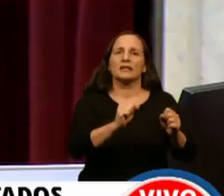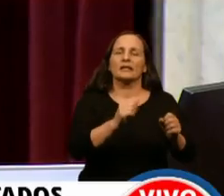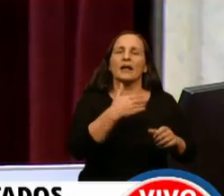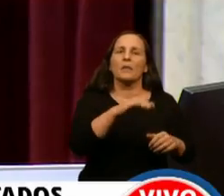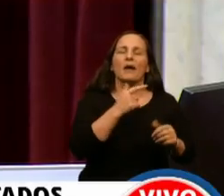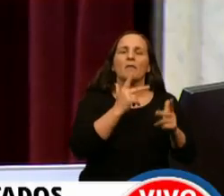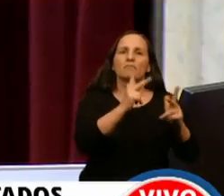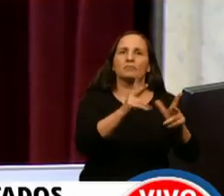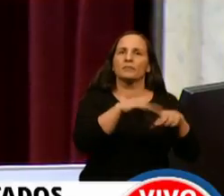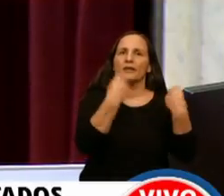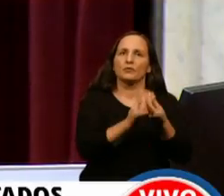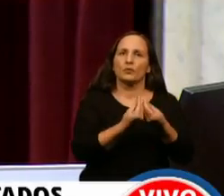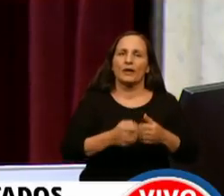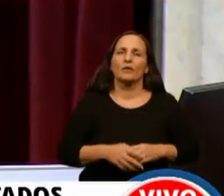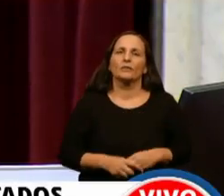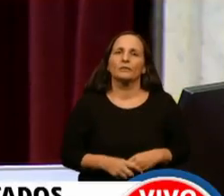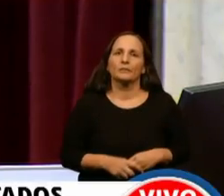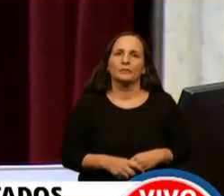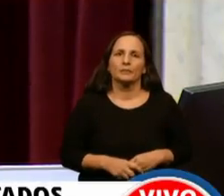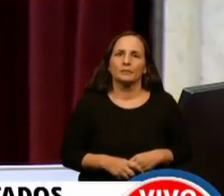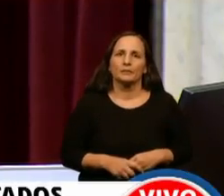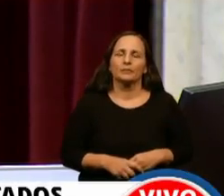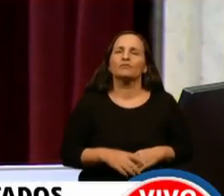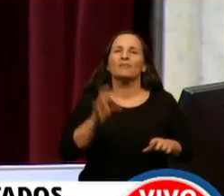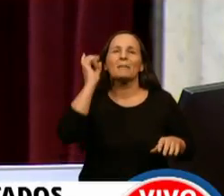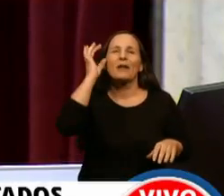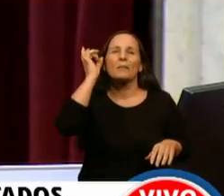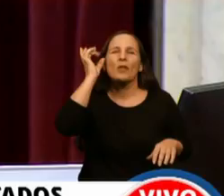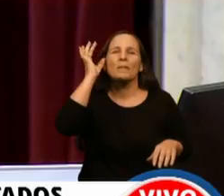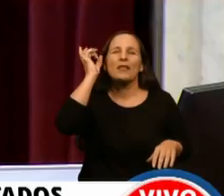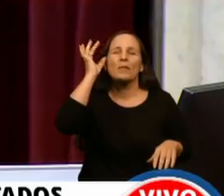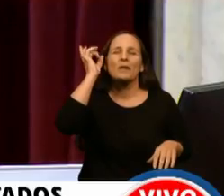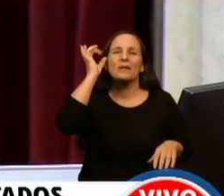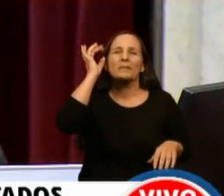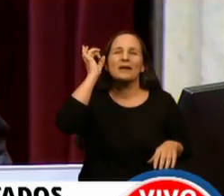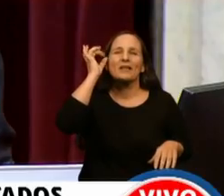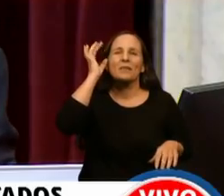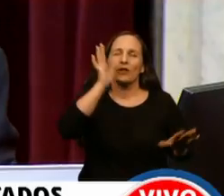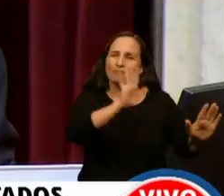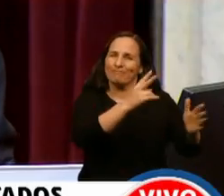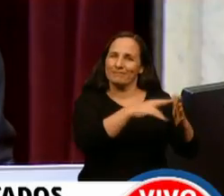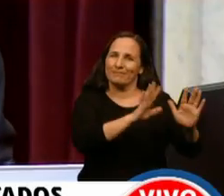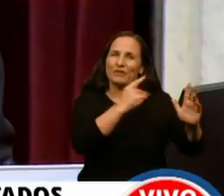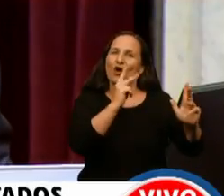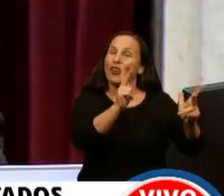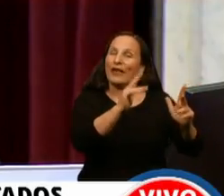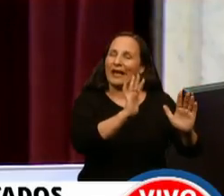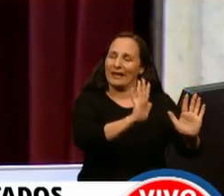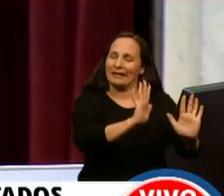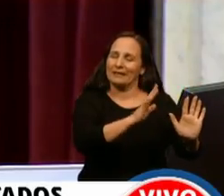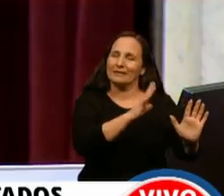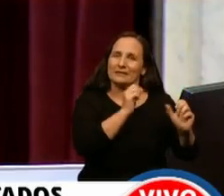del resultado sí perdón perdón perdón perdón no lea todavía por favor de